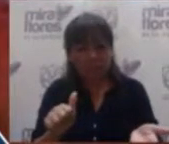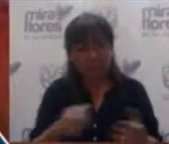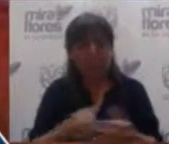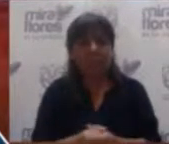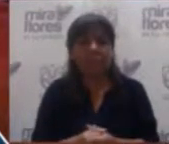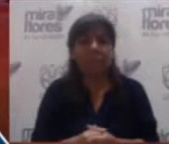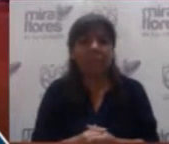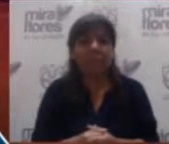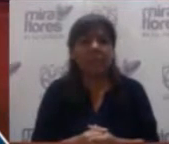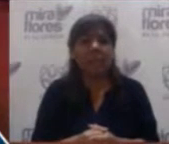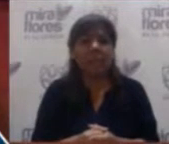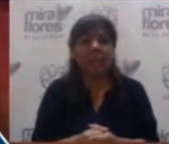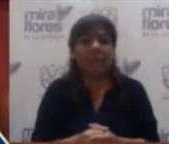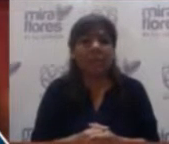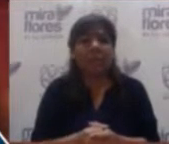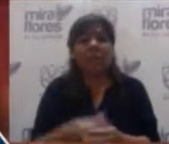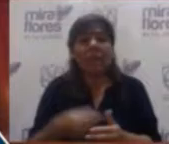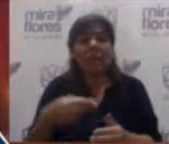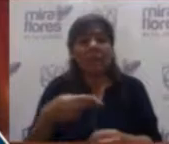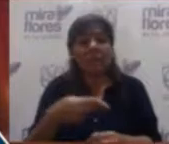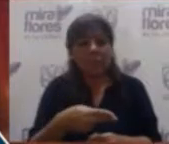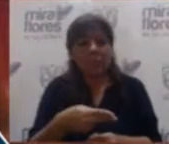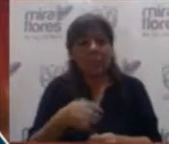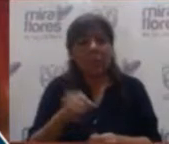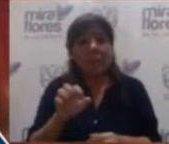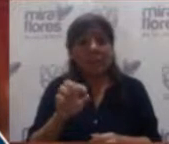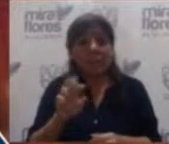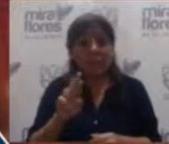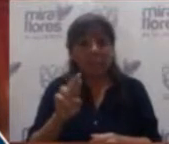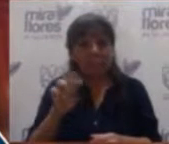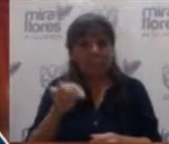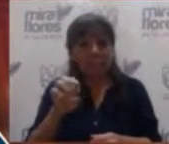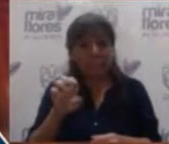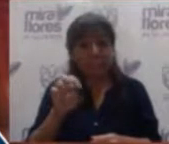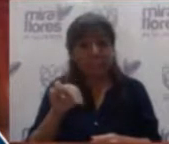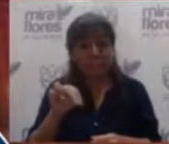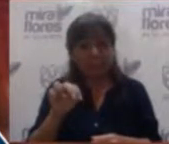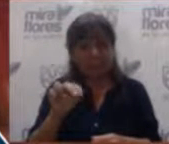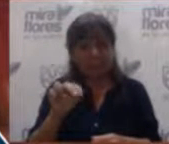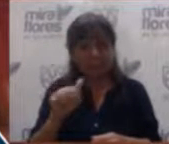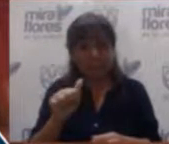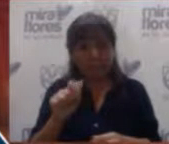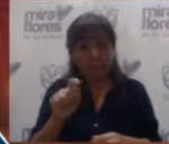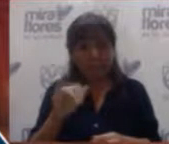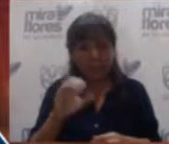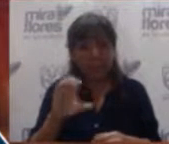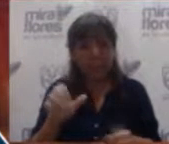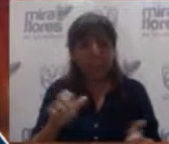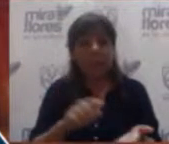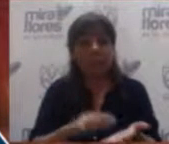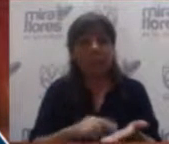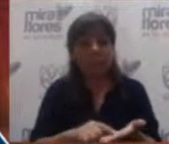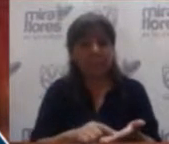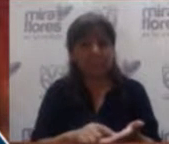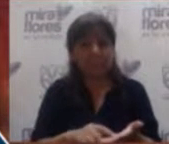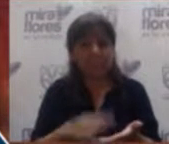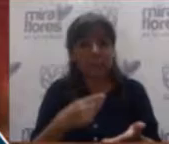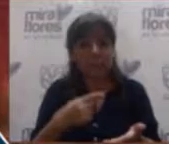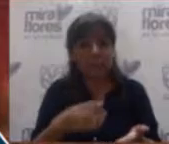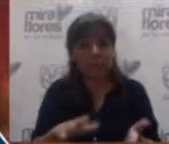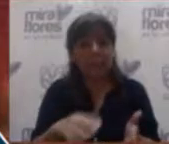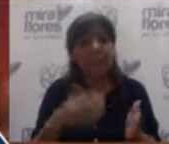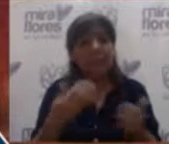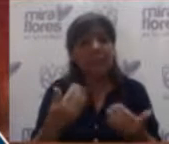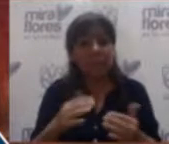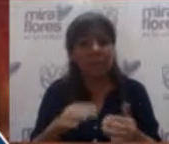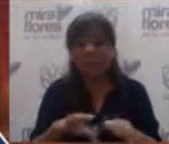con relación a la sesión, sea usted ordenado. Estamos votando el acta del día 31. Ya, ok, no, pero yo de